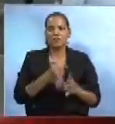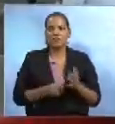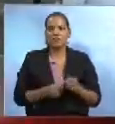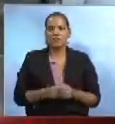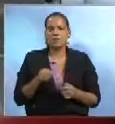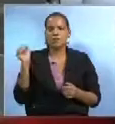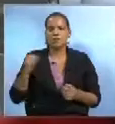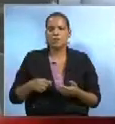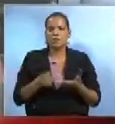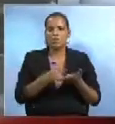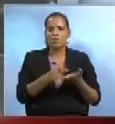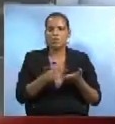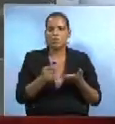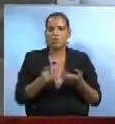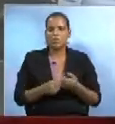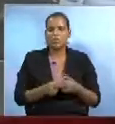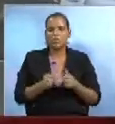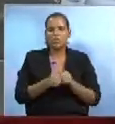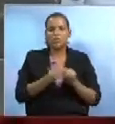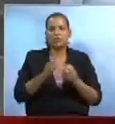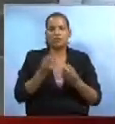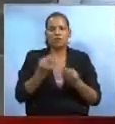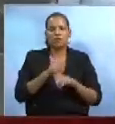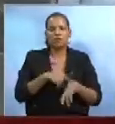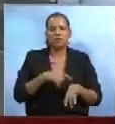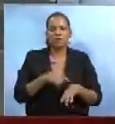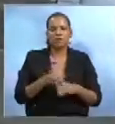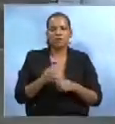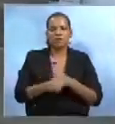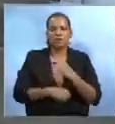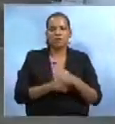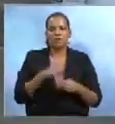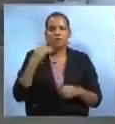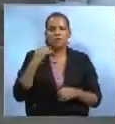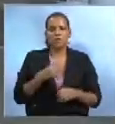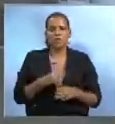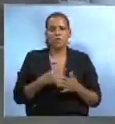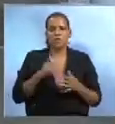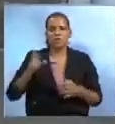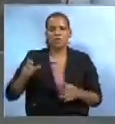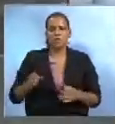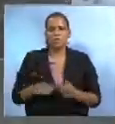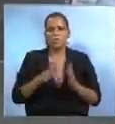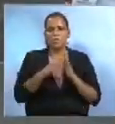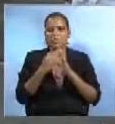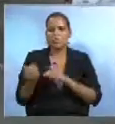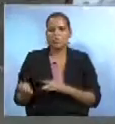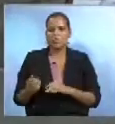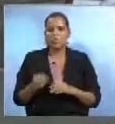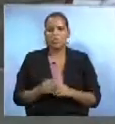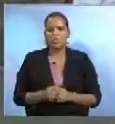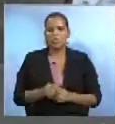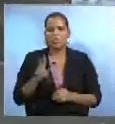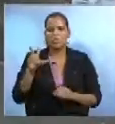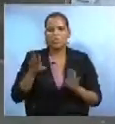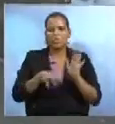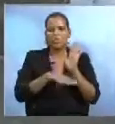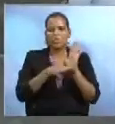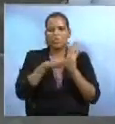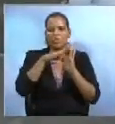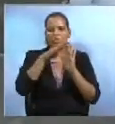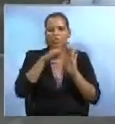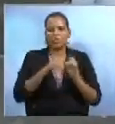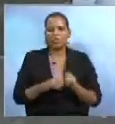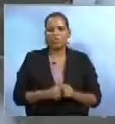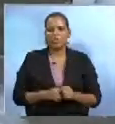pueden darle créditos blandos a largo plazo. Sencillamente, la persona que va a demoler su casa de tres plantas, lo que fue el